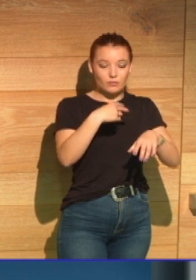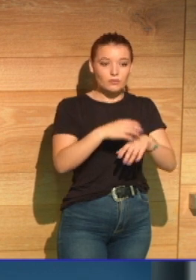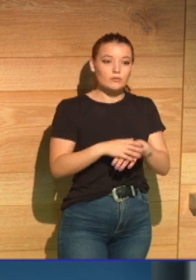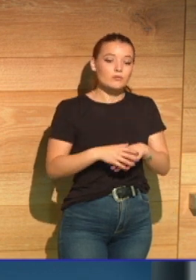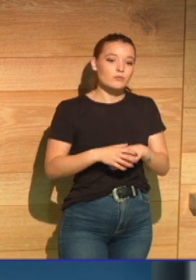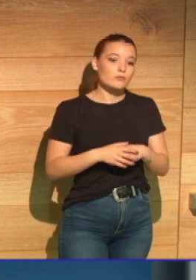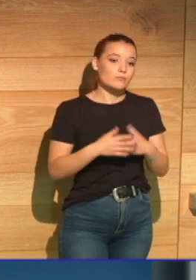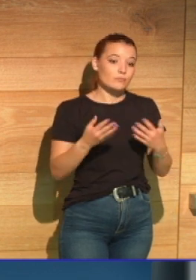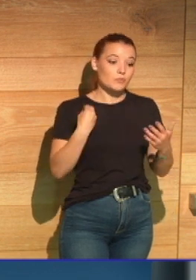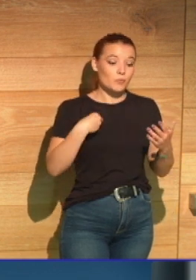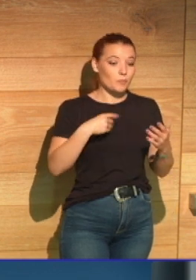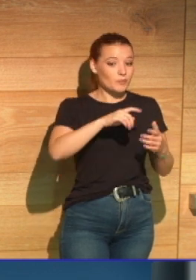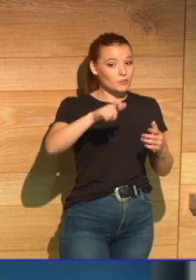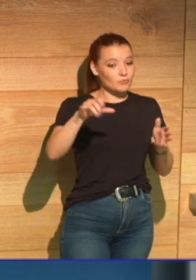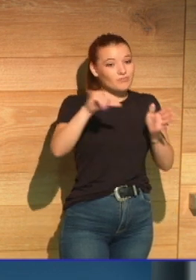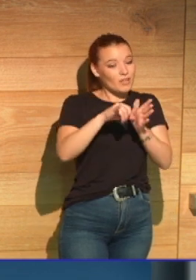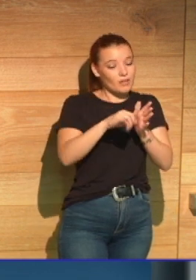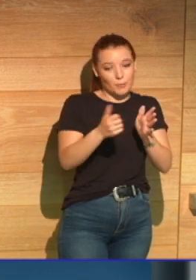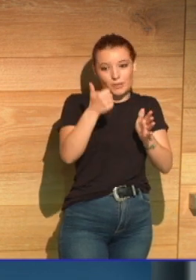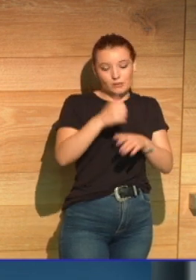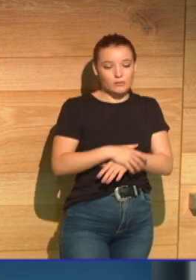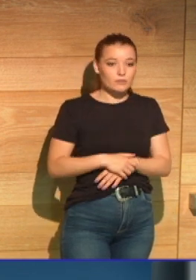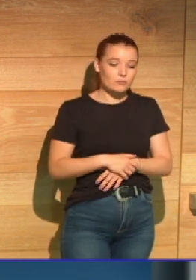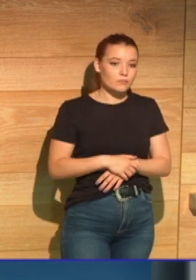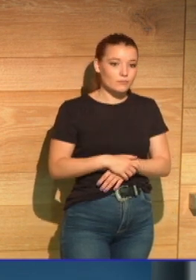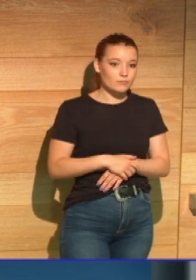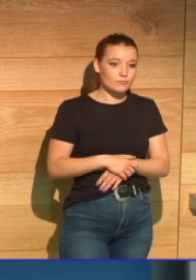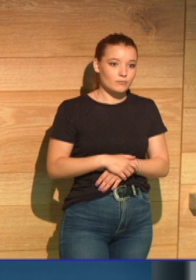como el acercamiento en muchos de estos casos.